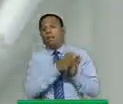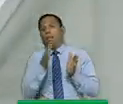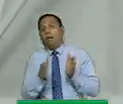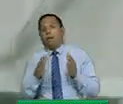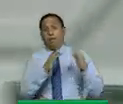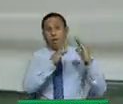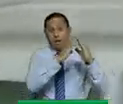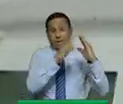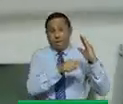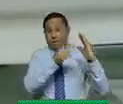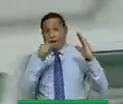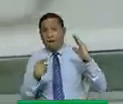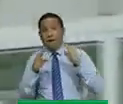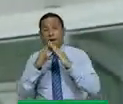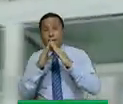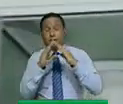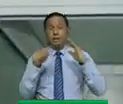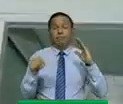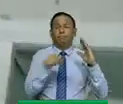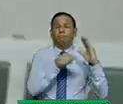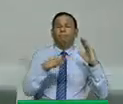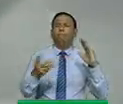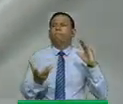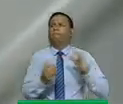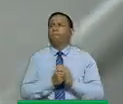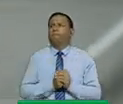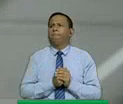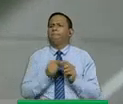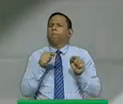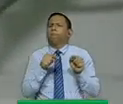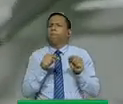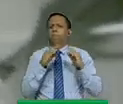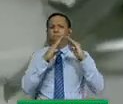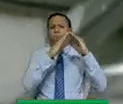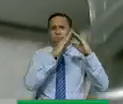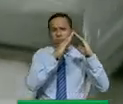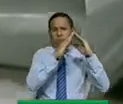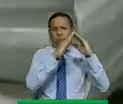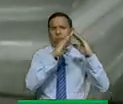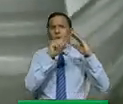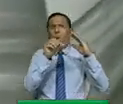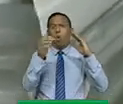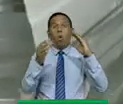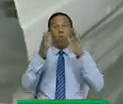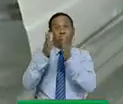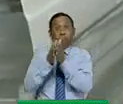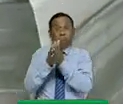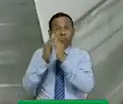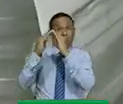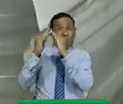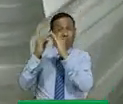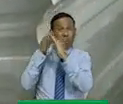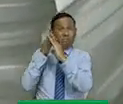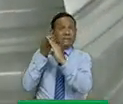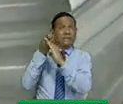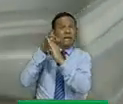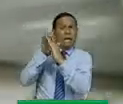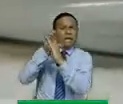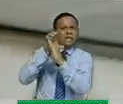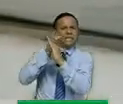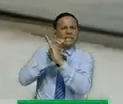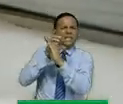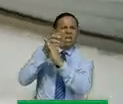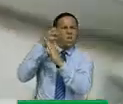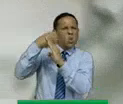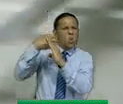que está aquí contigua, de ahí se desprendieron algunos bloques de aquel domicilio. Las estructuras de cemento